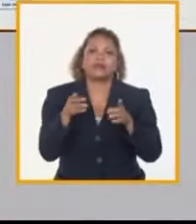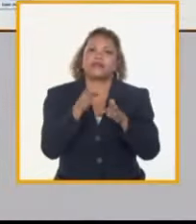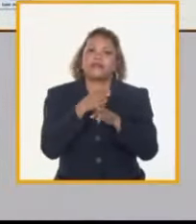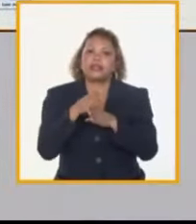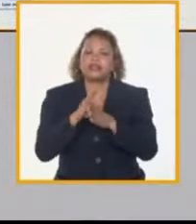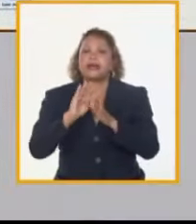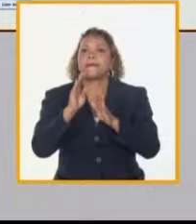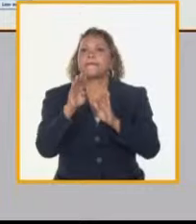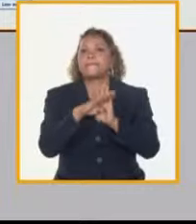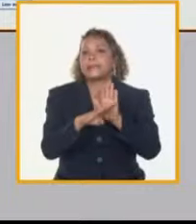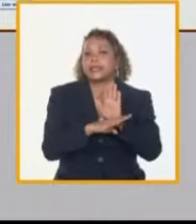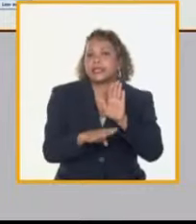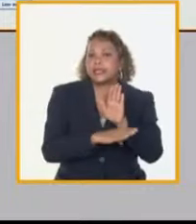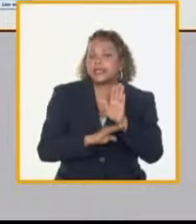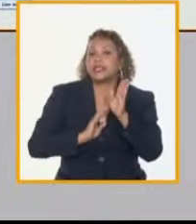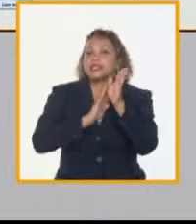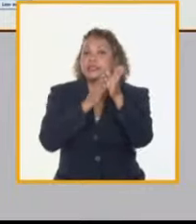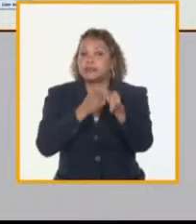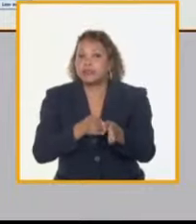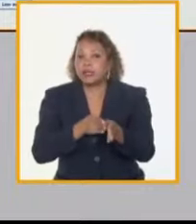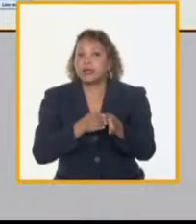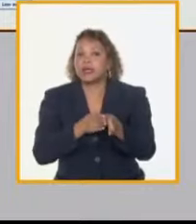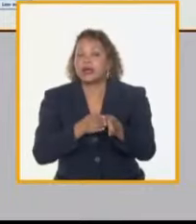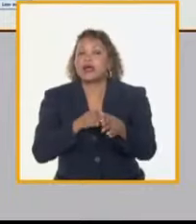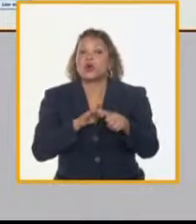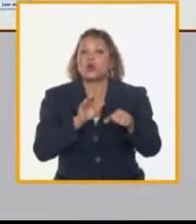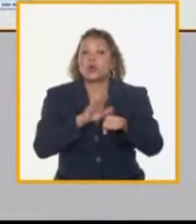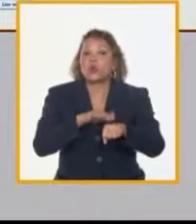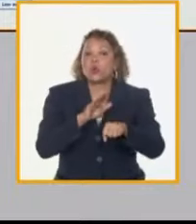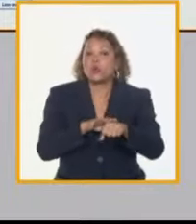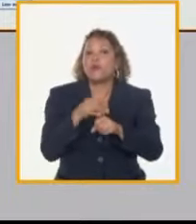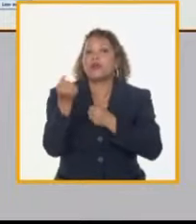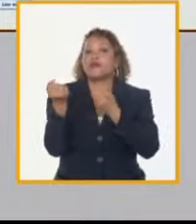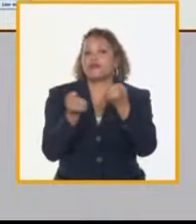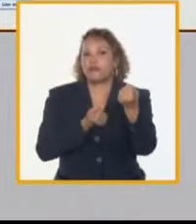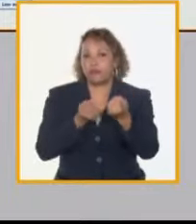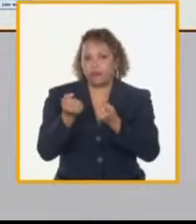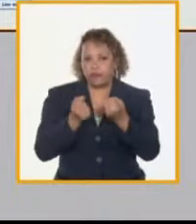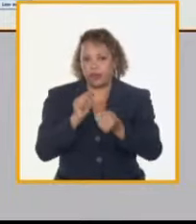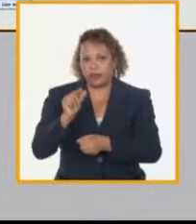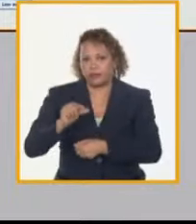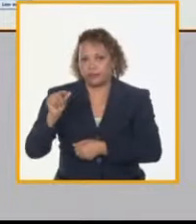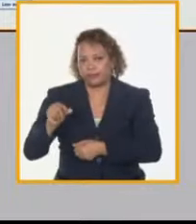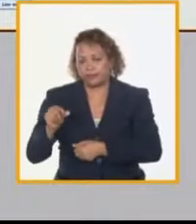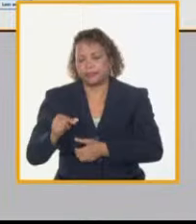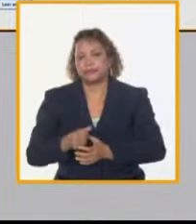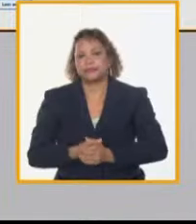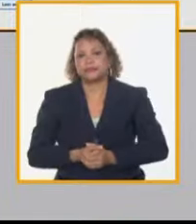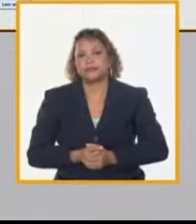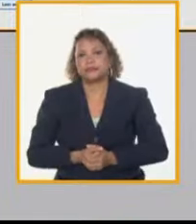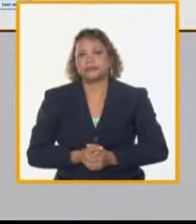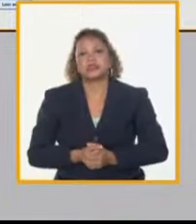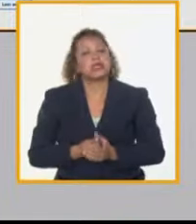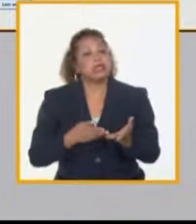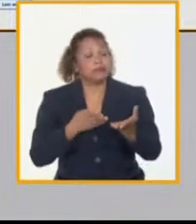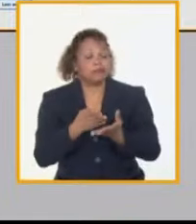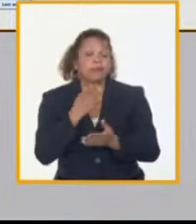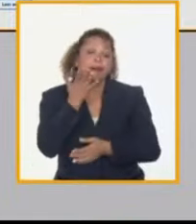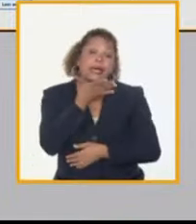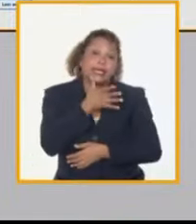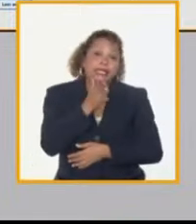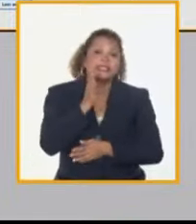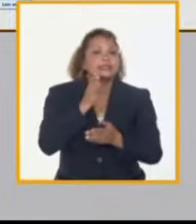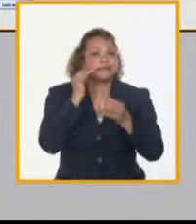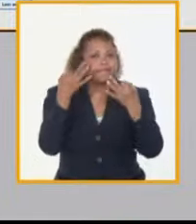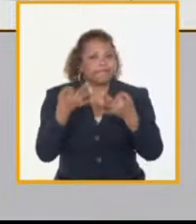medidas disciplinarias con los choferes. Y entonces, al parecer, por los señalamientos de la población, continúa aún proliferando este tema que tenemos que trabajarlo con